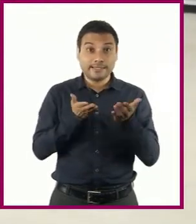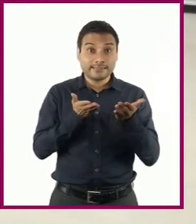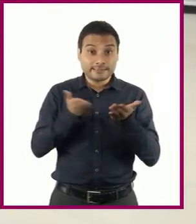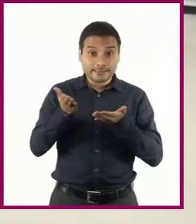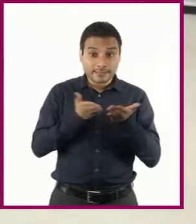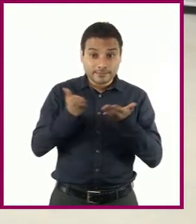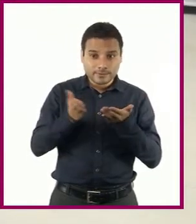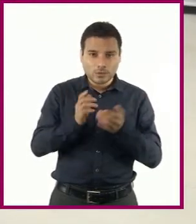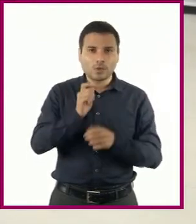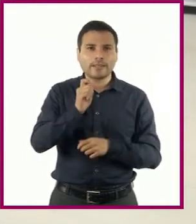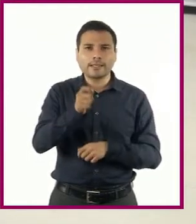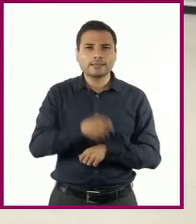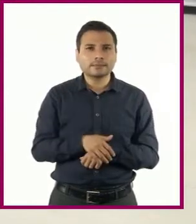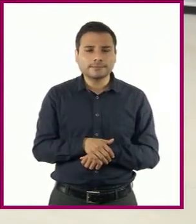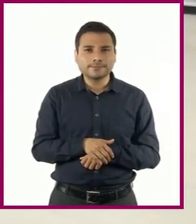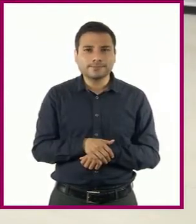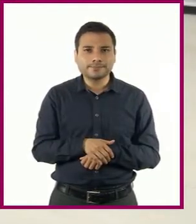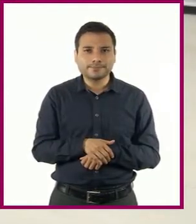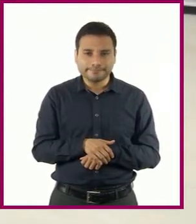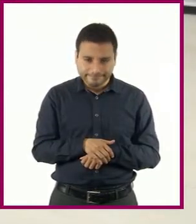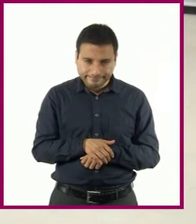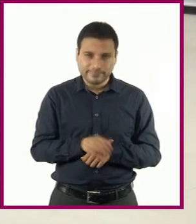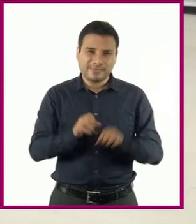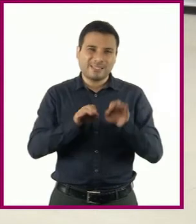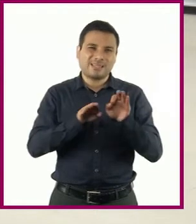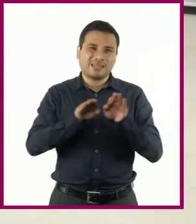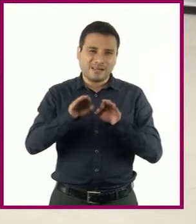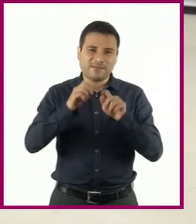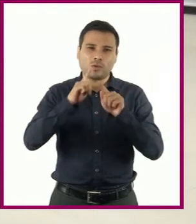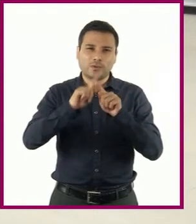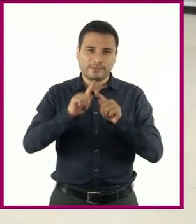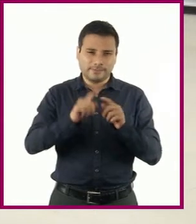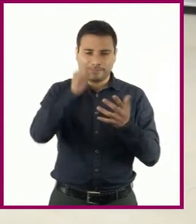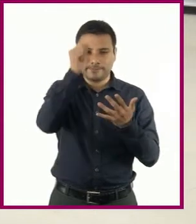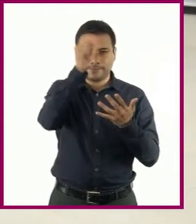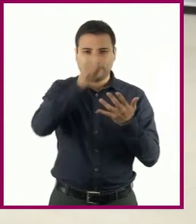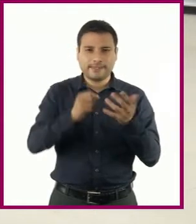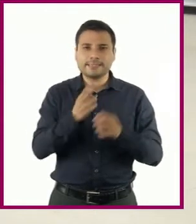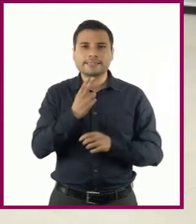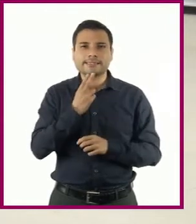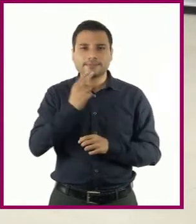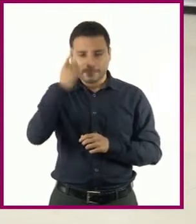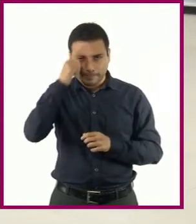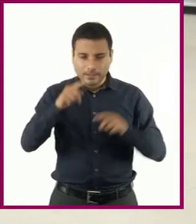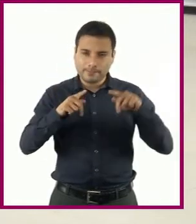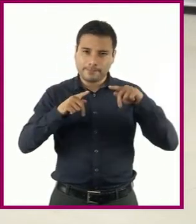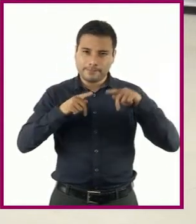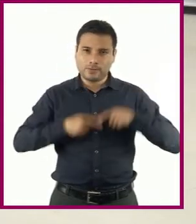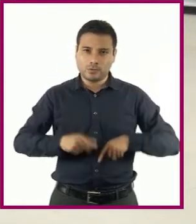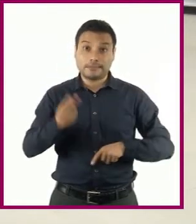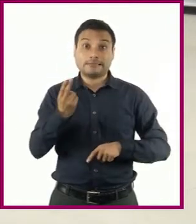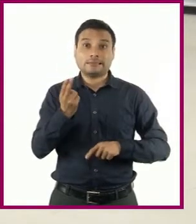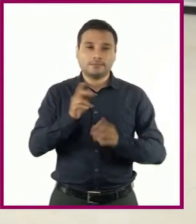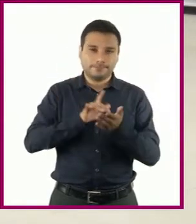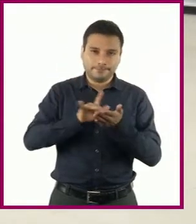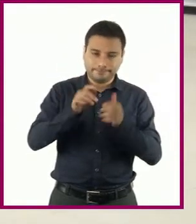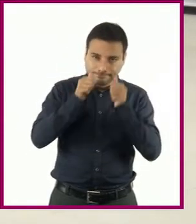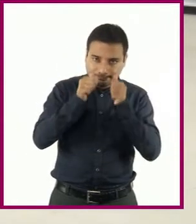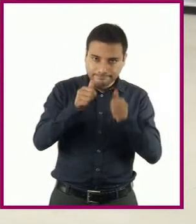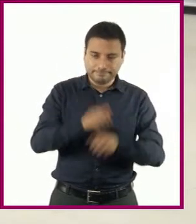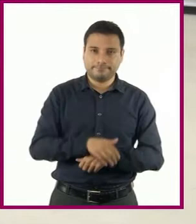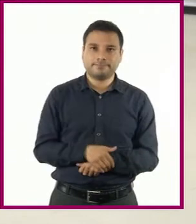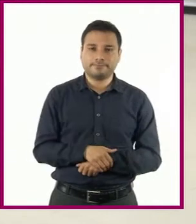son un conjunto de actividades que tienen como finalidad satisfacer las necesidades básicas y suntuarias de la